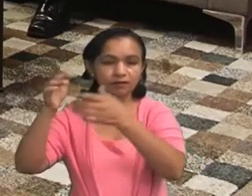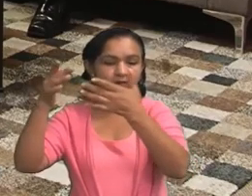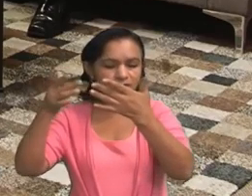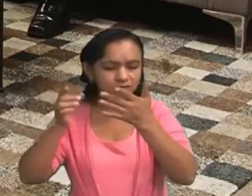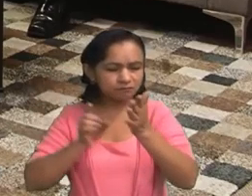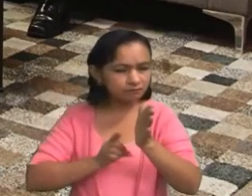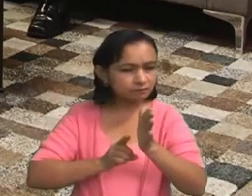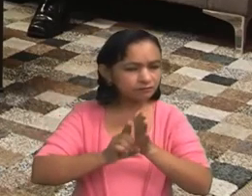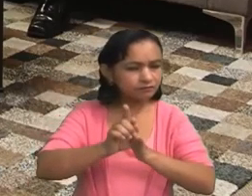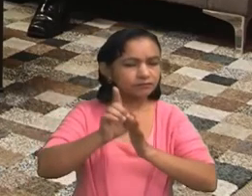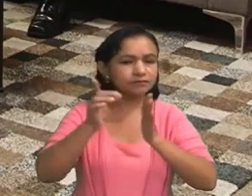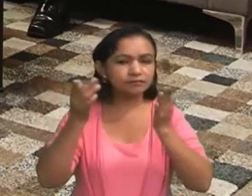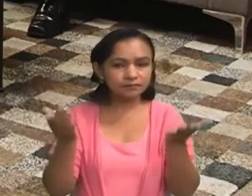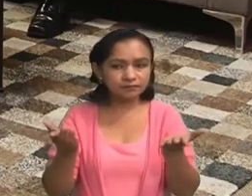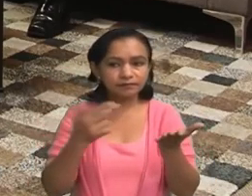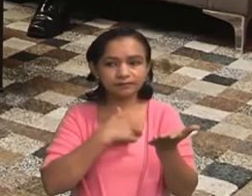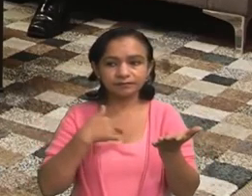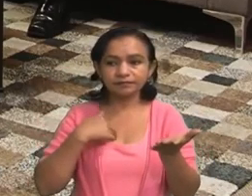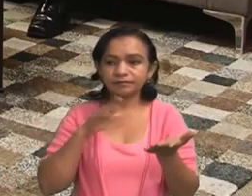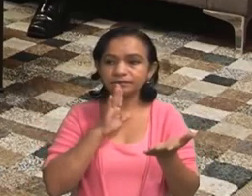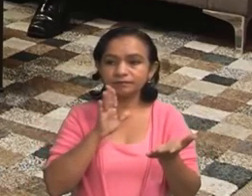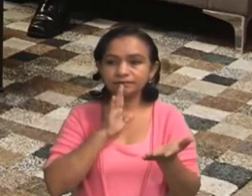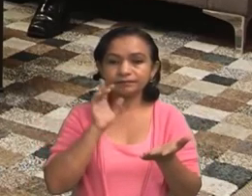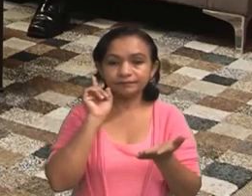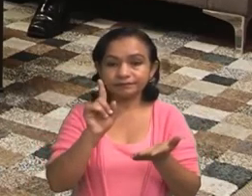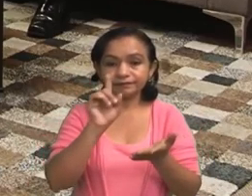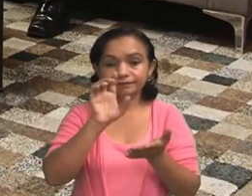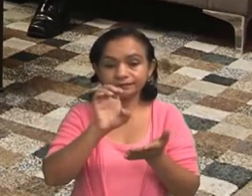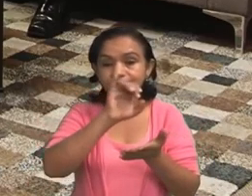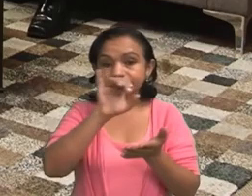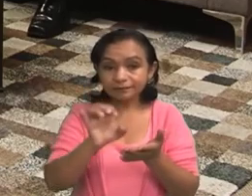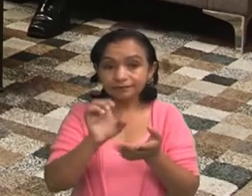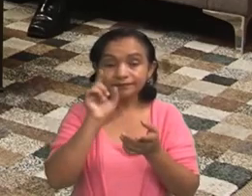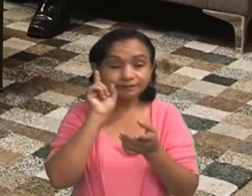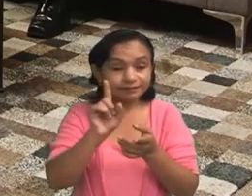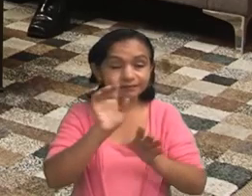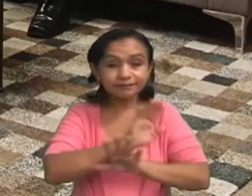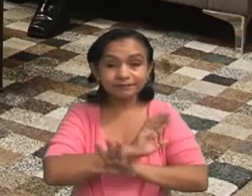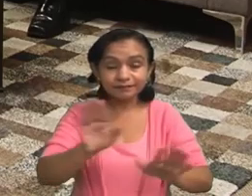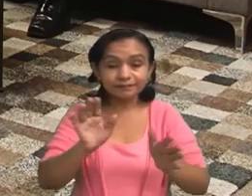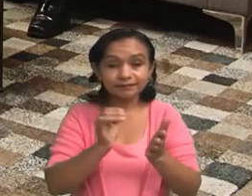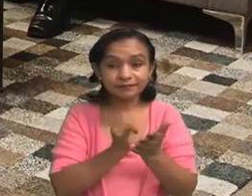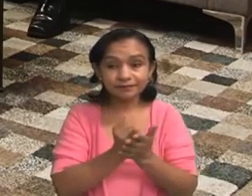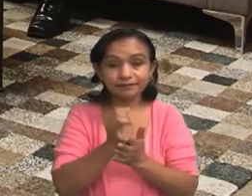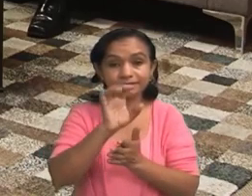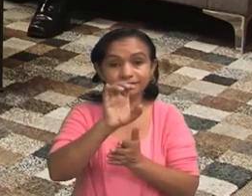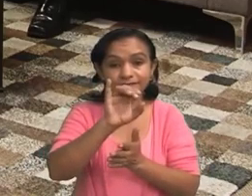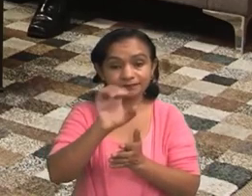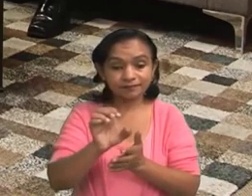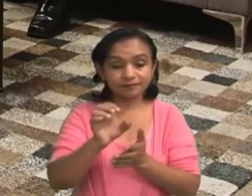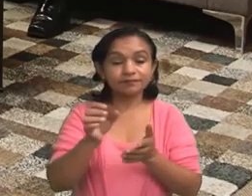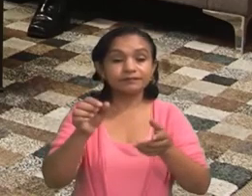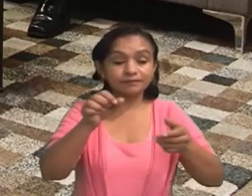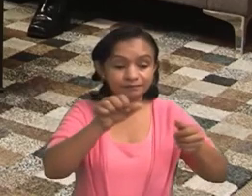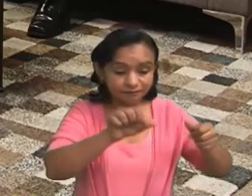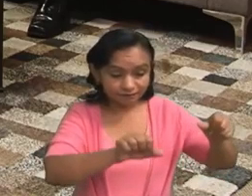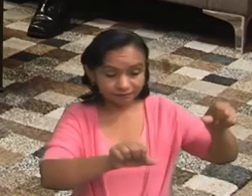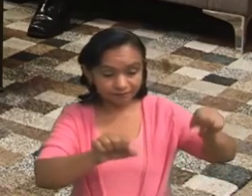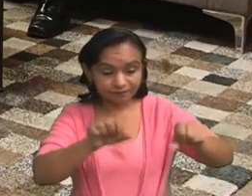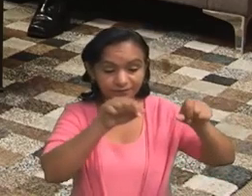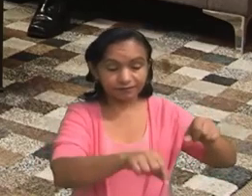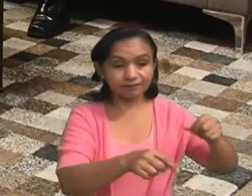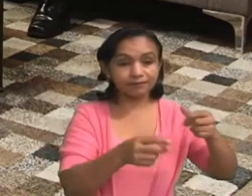también investigaciones alrededor, estoy hablando de un solo eje, de una sola área del conocimiento, claro, claro. alrededor de bioinsumos, ¿verdad? En